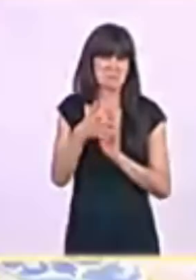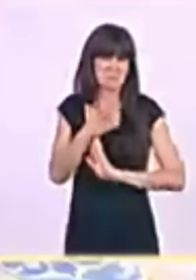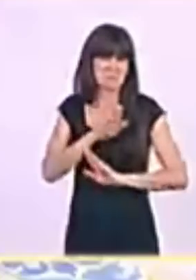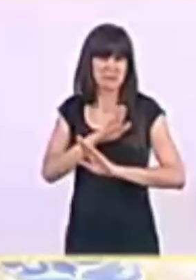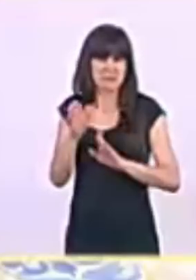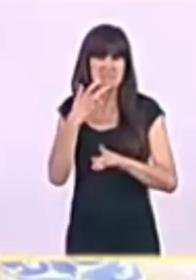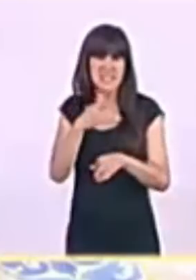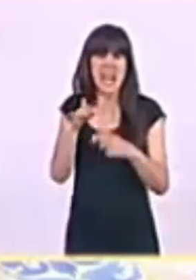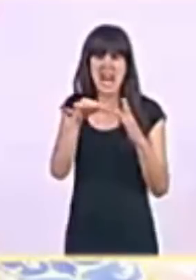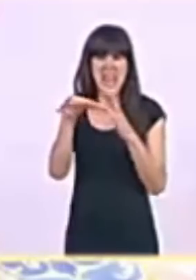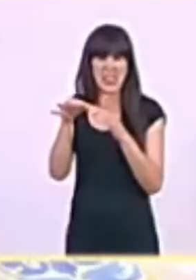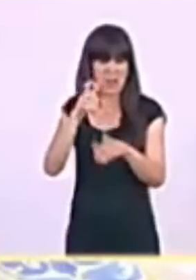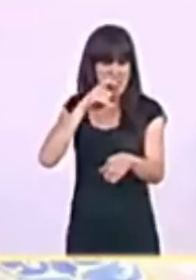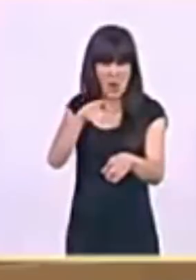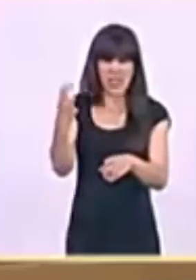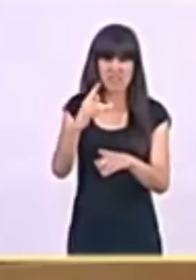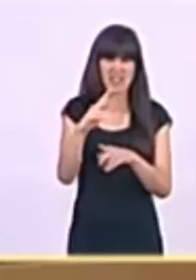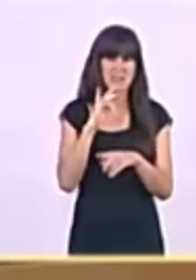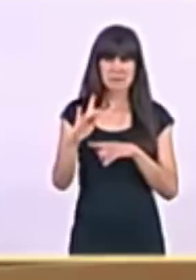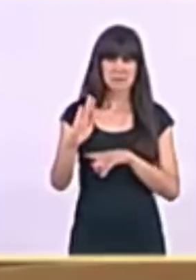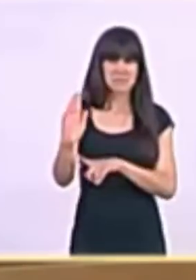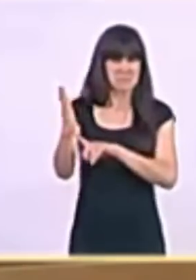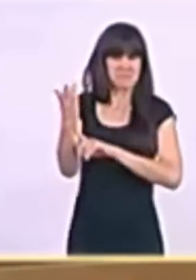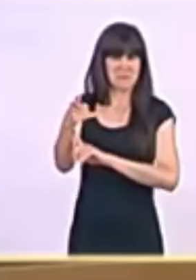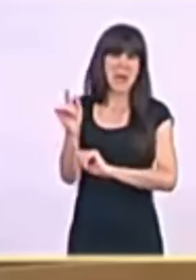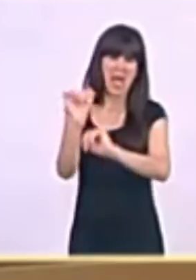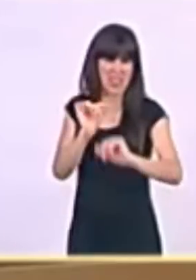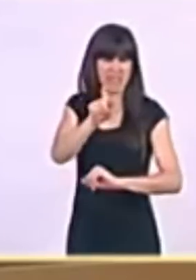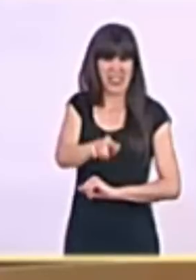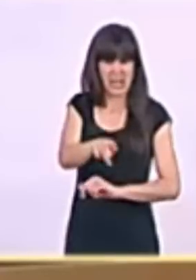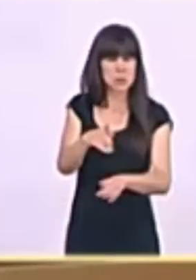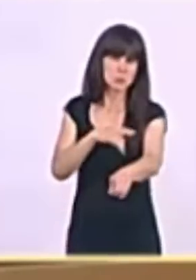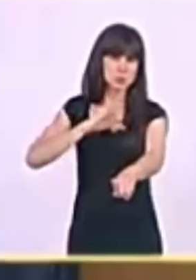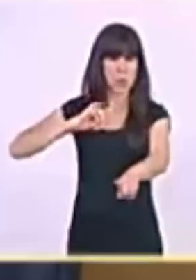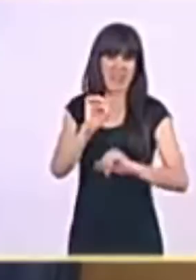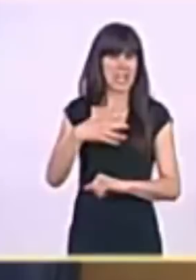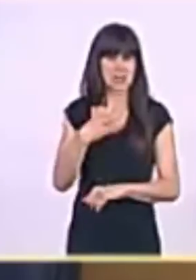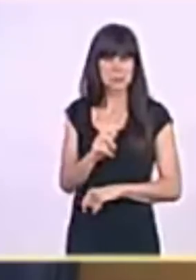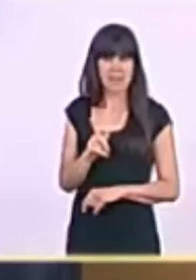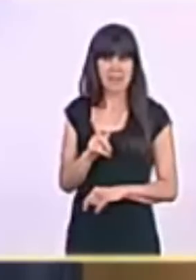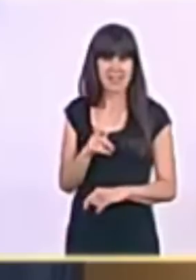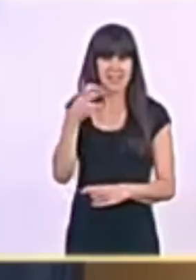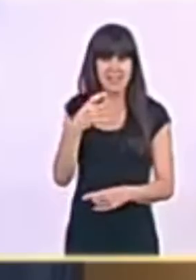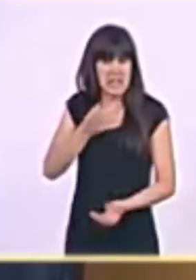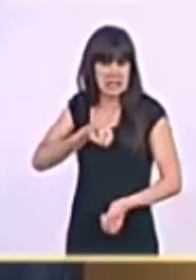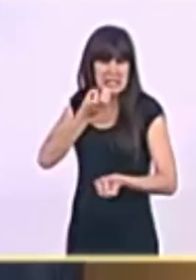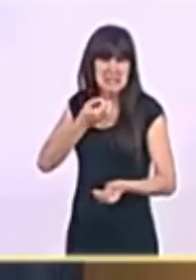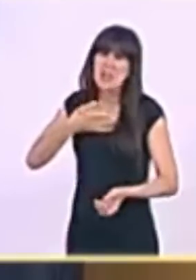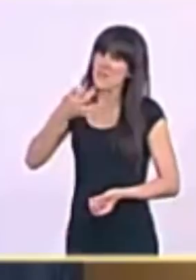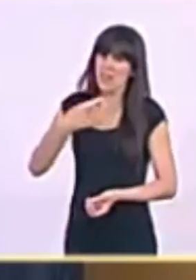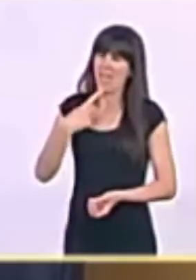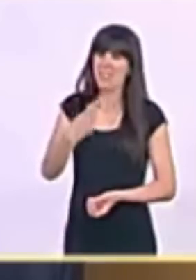¿No se puede defender él de las verdades que aquí decimos? Mire, señor Maroto, tomo de sus palabras que